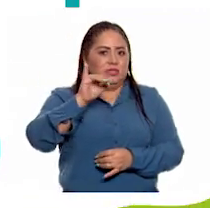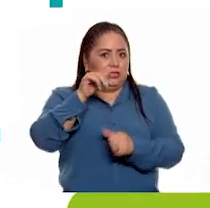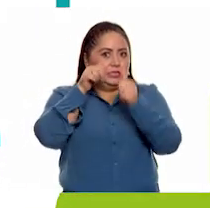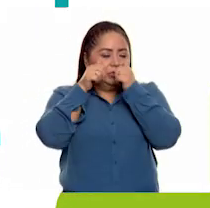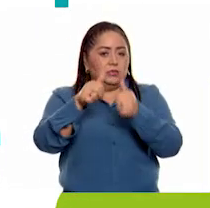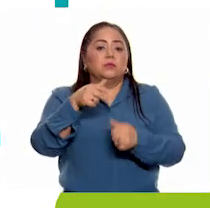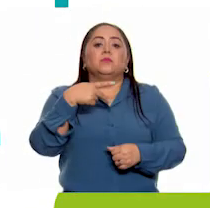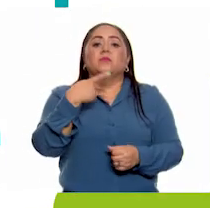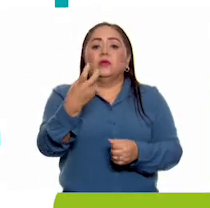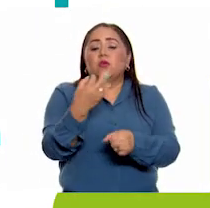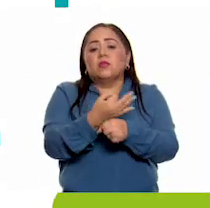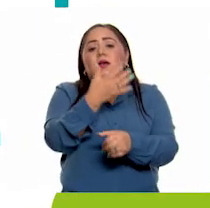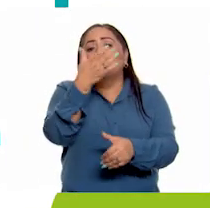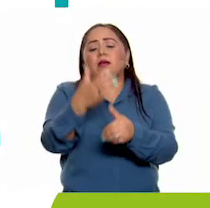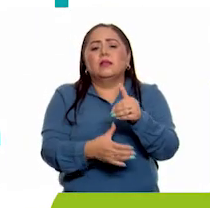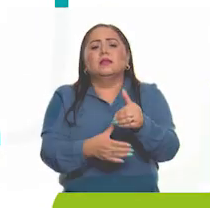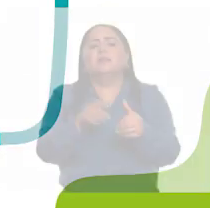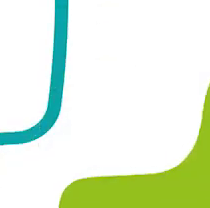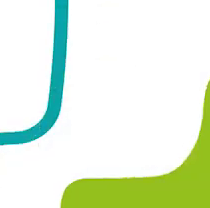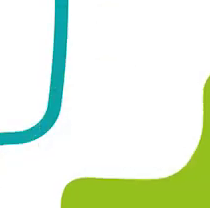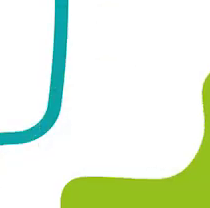cuenta.